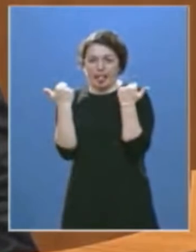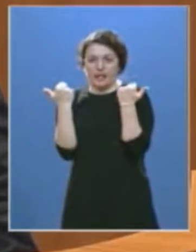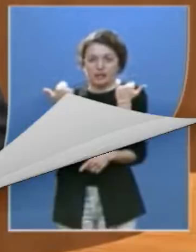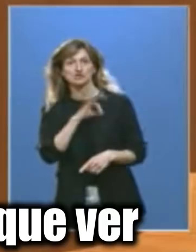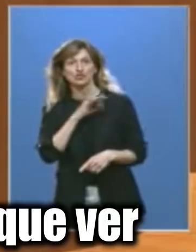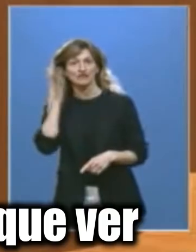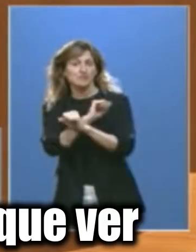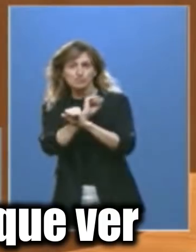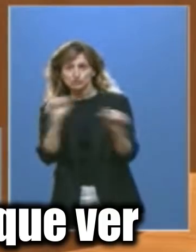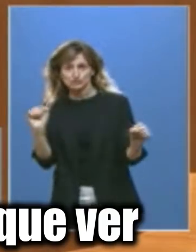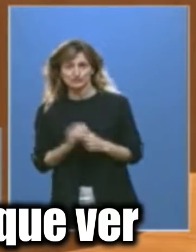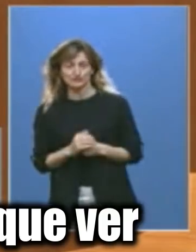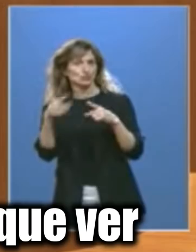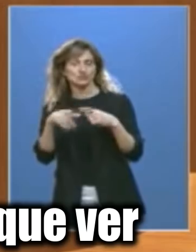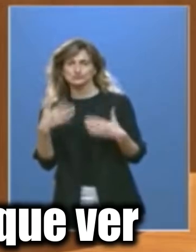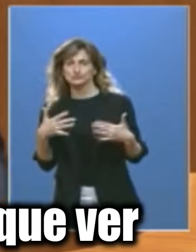exigencias.